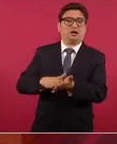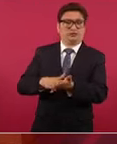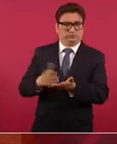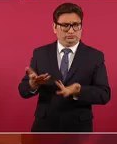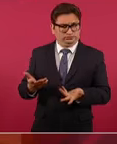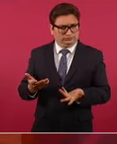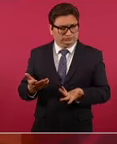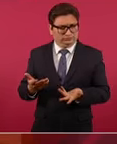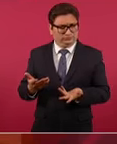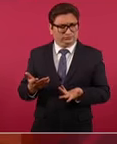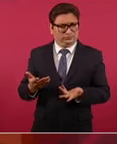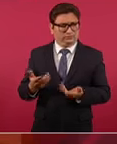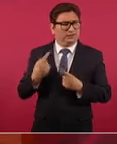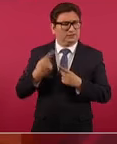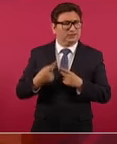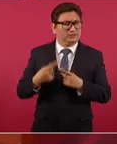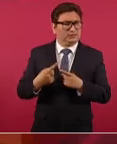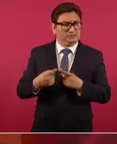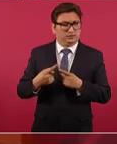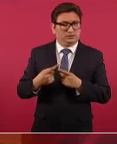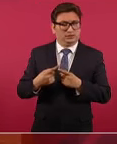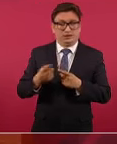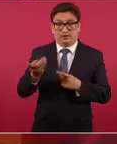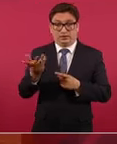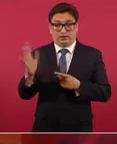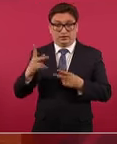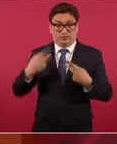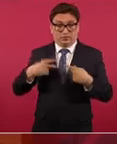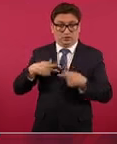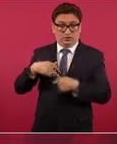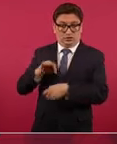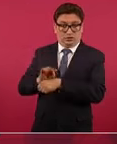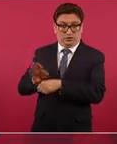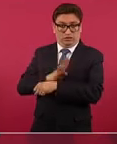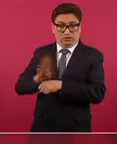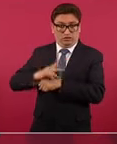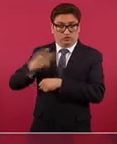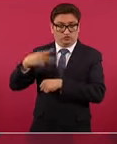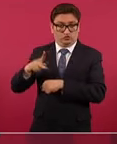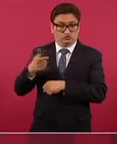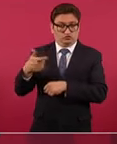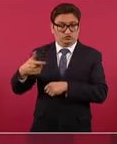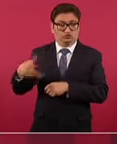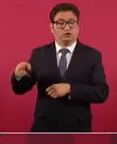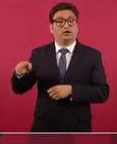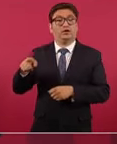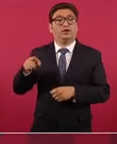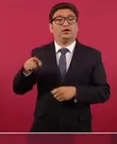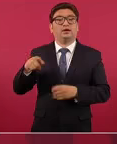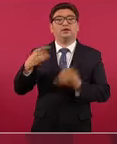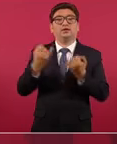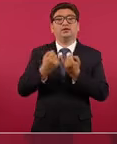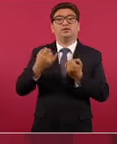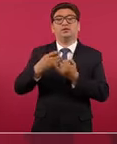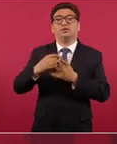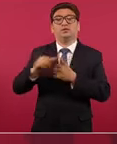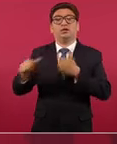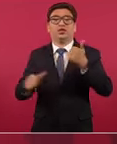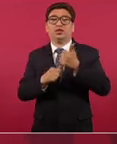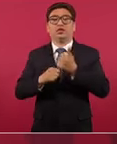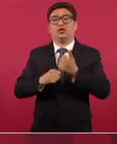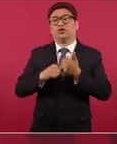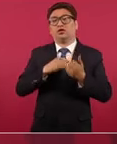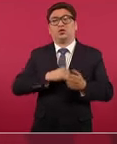no solo los que se beneficiaron con esa política sino sus achichincles y